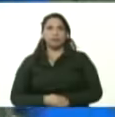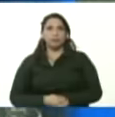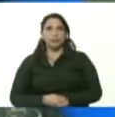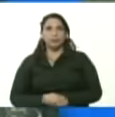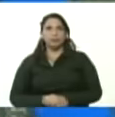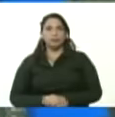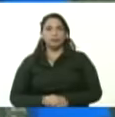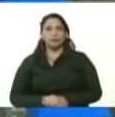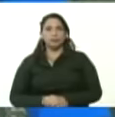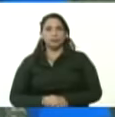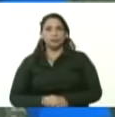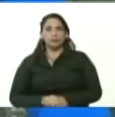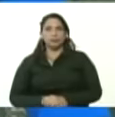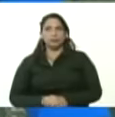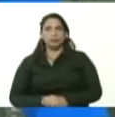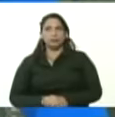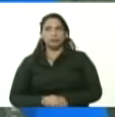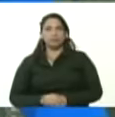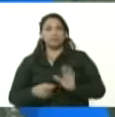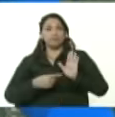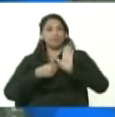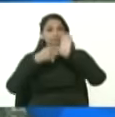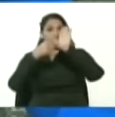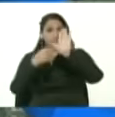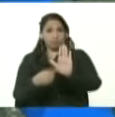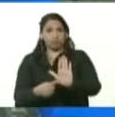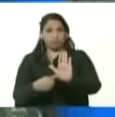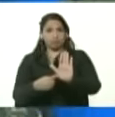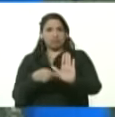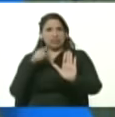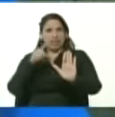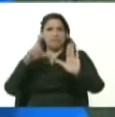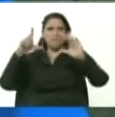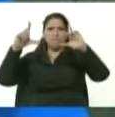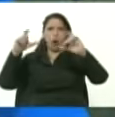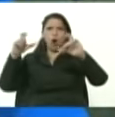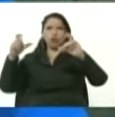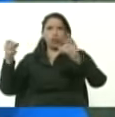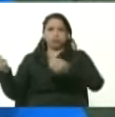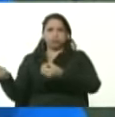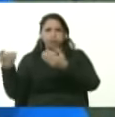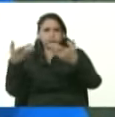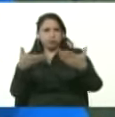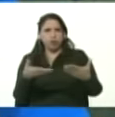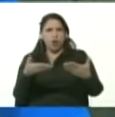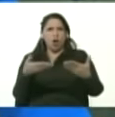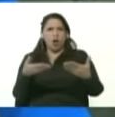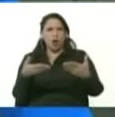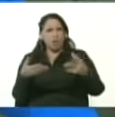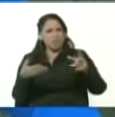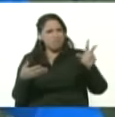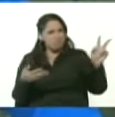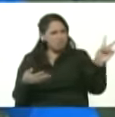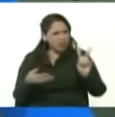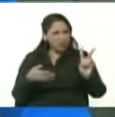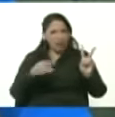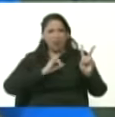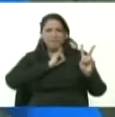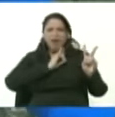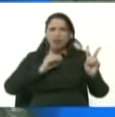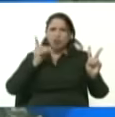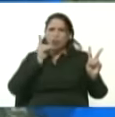examen ha demostrado que esas fotos que trajo como de Venezuela el señor Iván